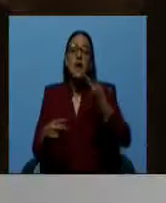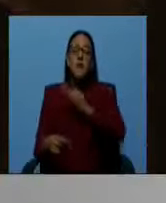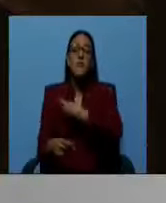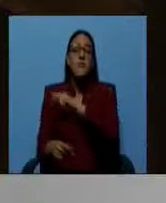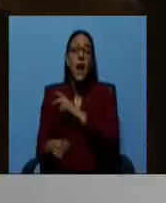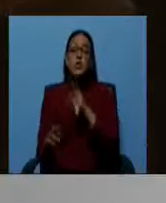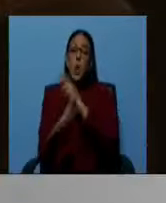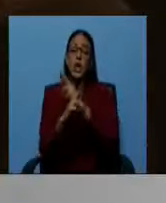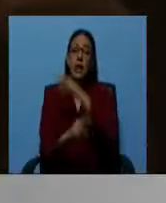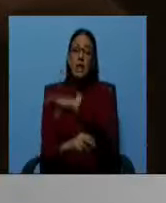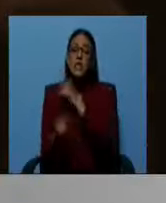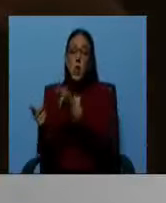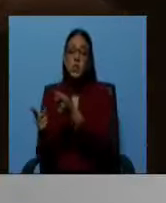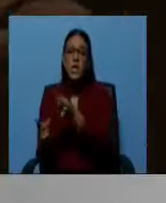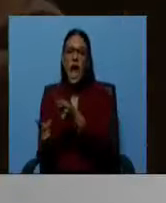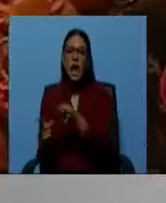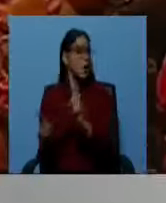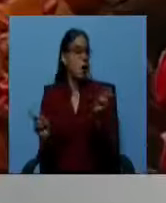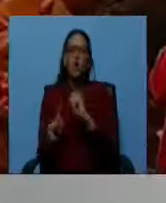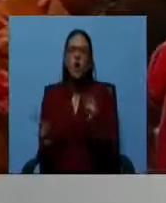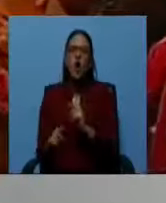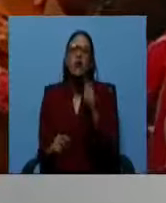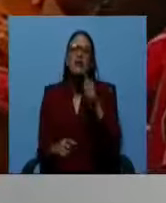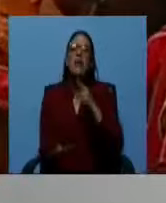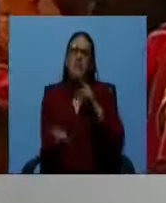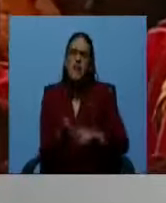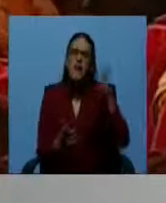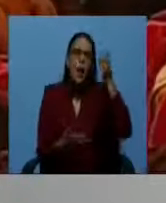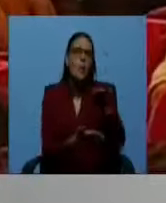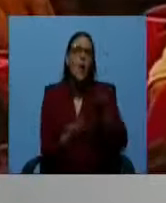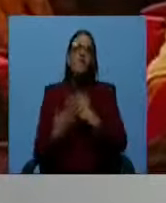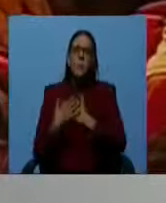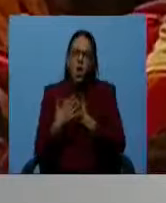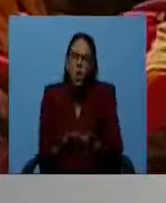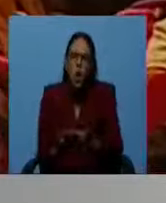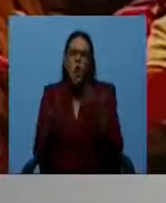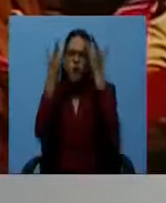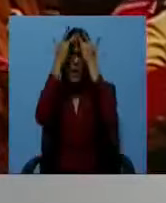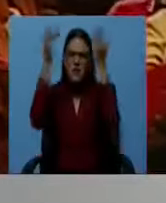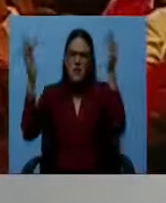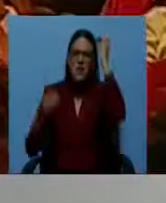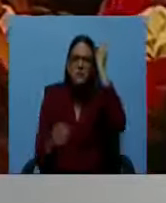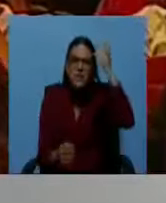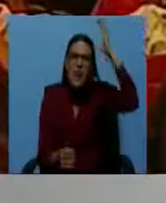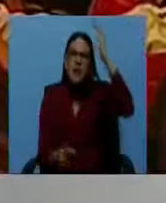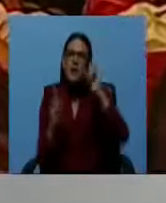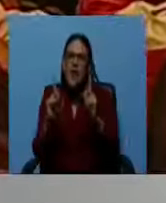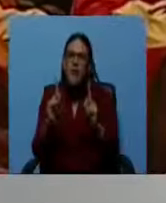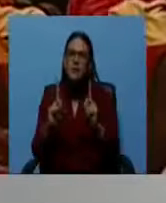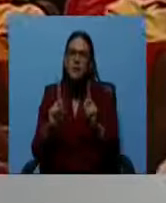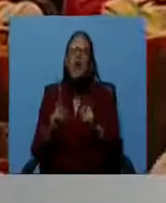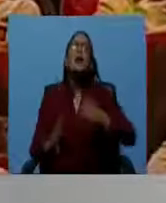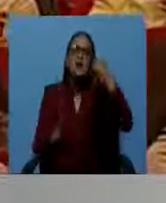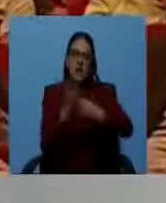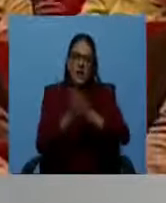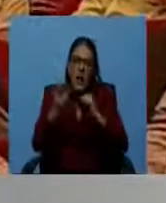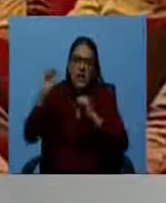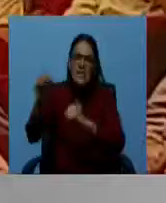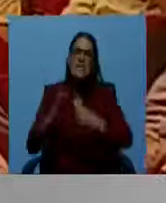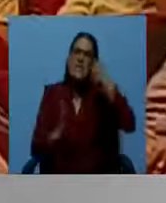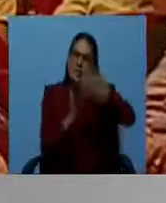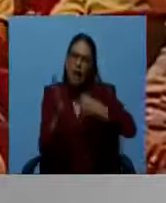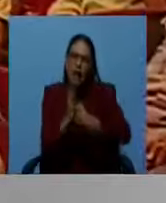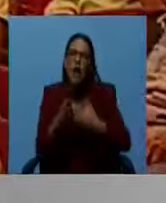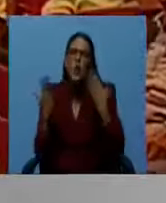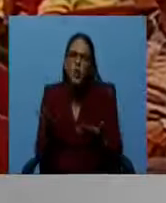que nosotros nos hemos encontrado es un pueblo noble, es un pueblo inteligente, es un pueblo que resiste, que lucha,